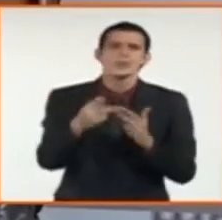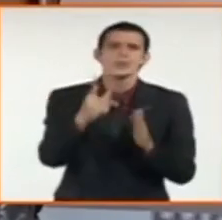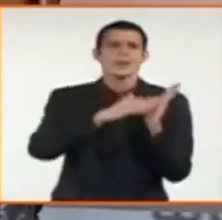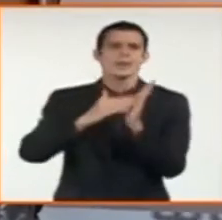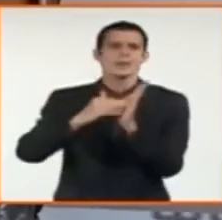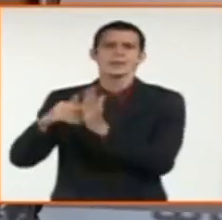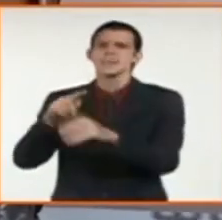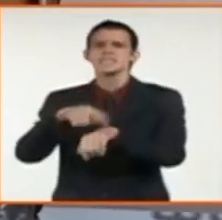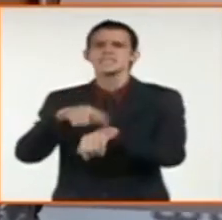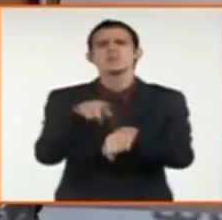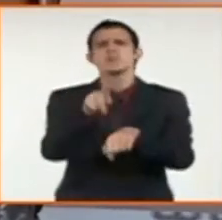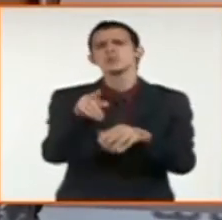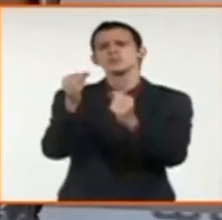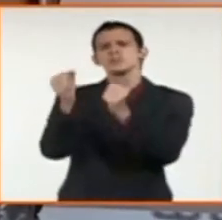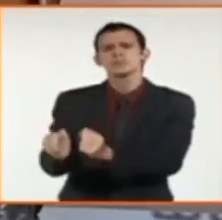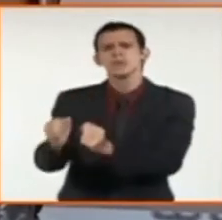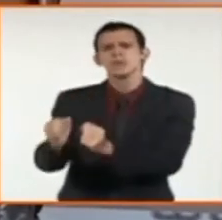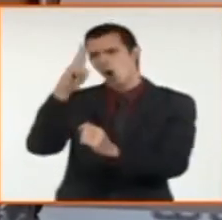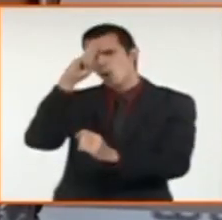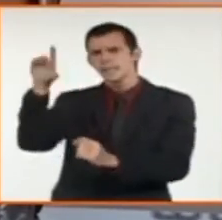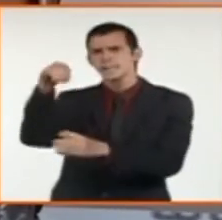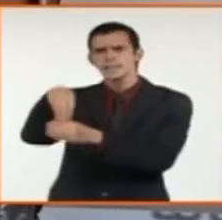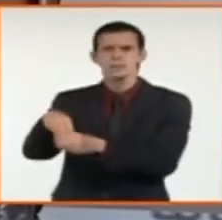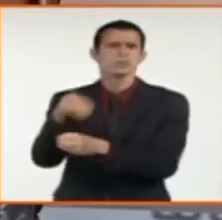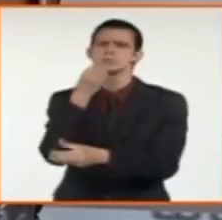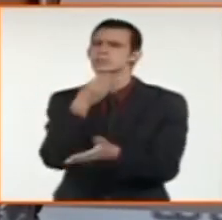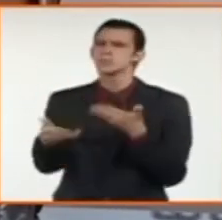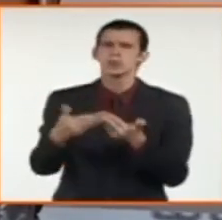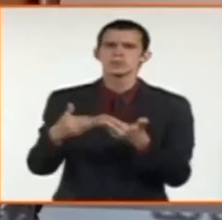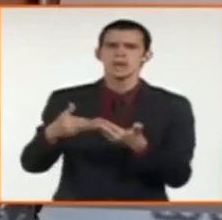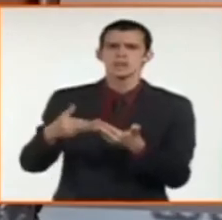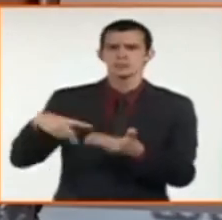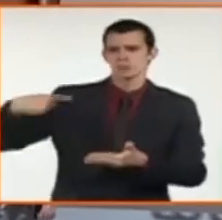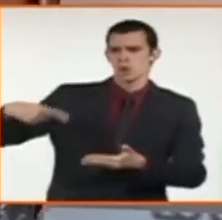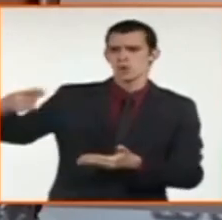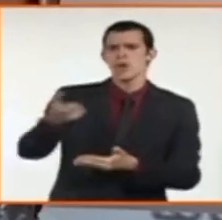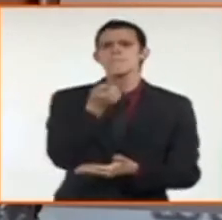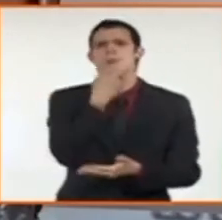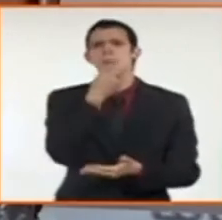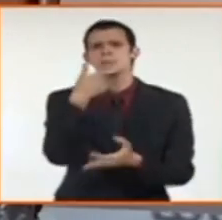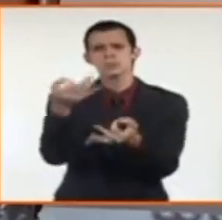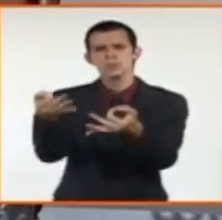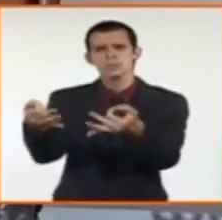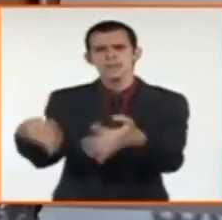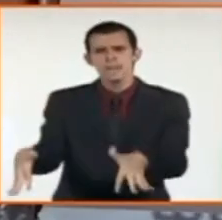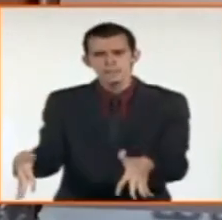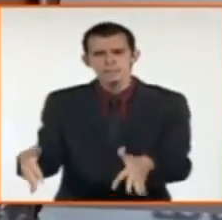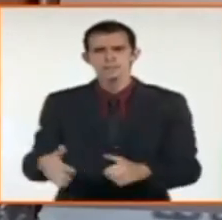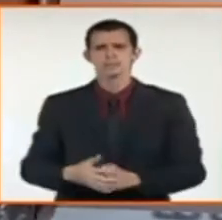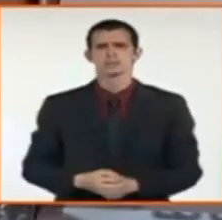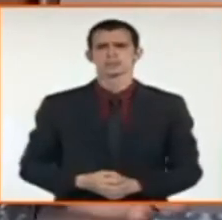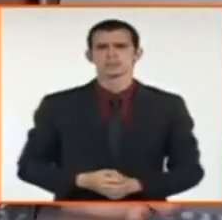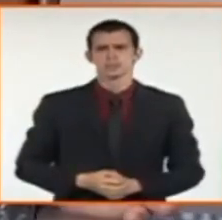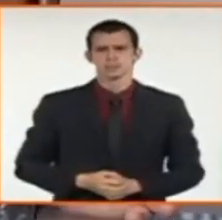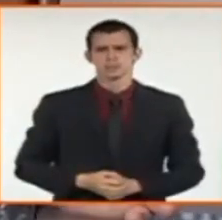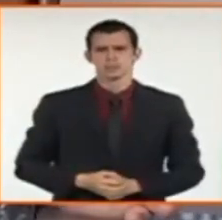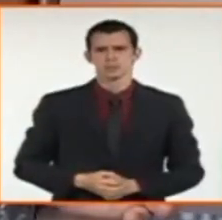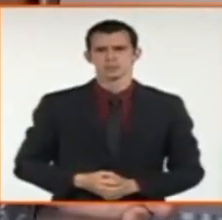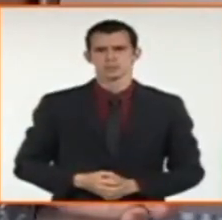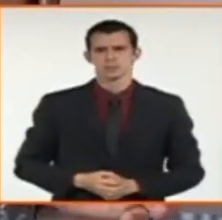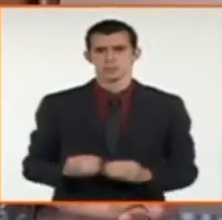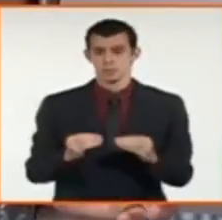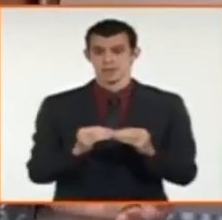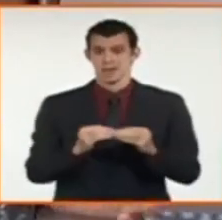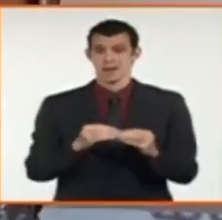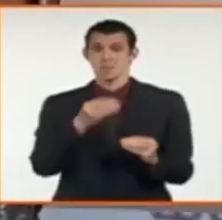por tanto esto lleva también prácticamente mantenernos con una centralización en los